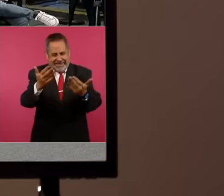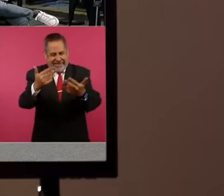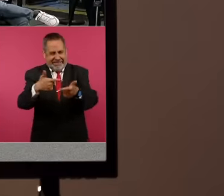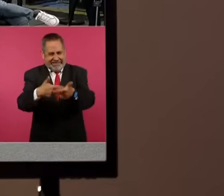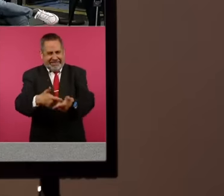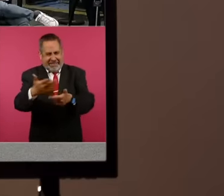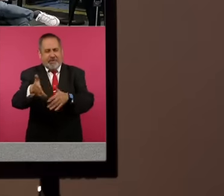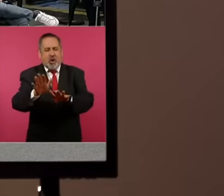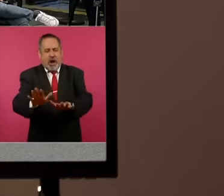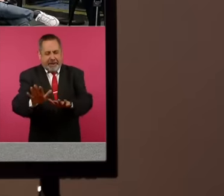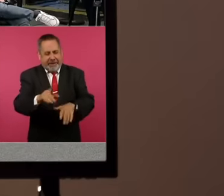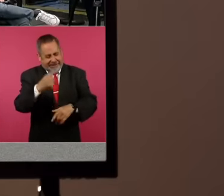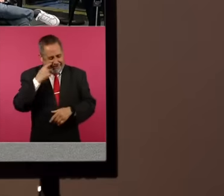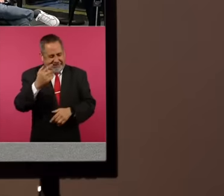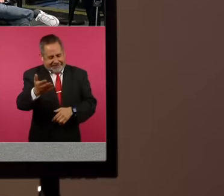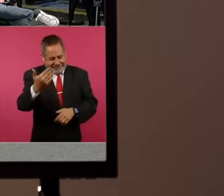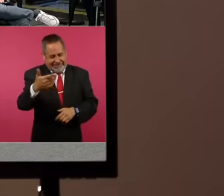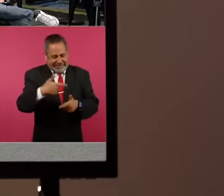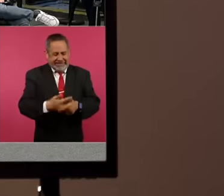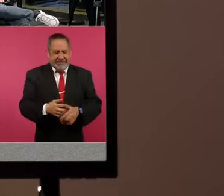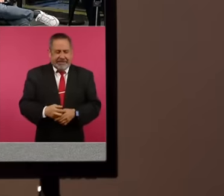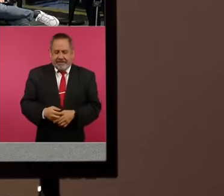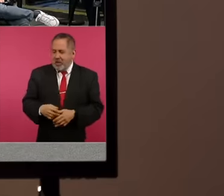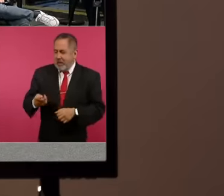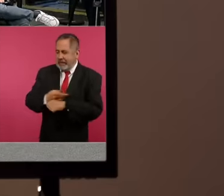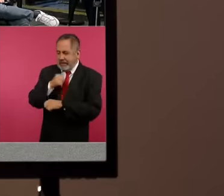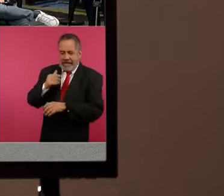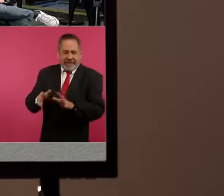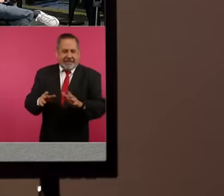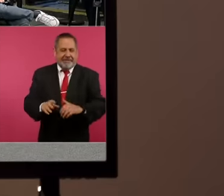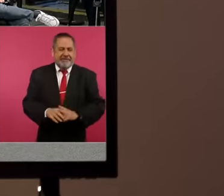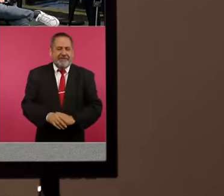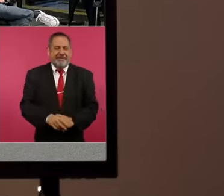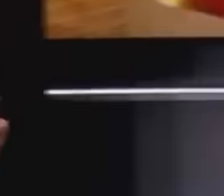pero despacio. Sí, no pasa nada.